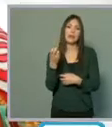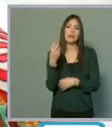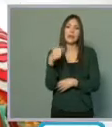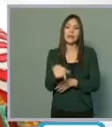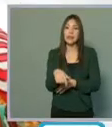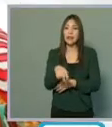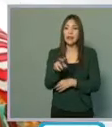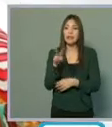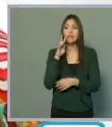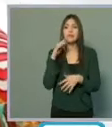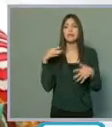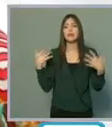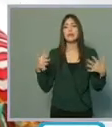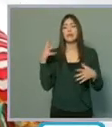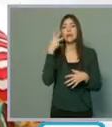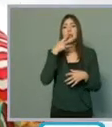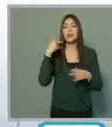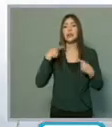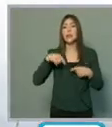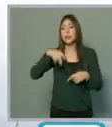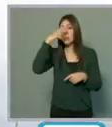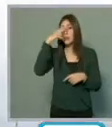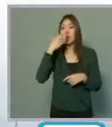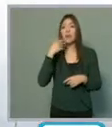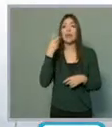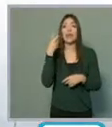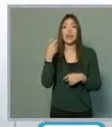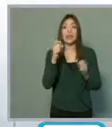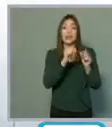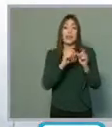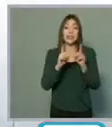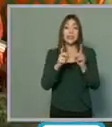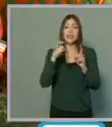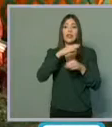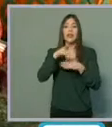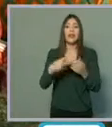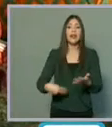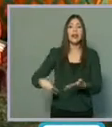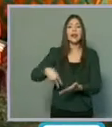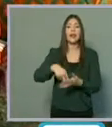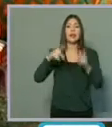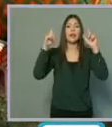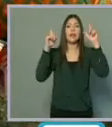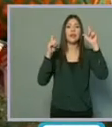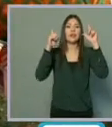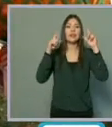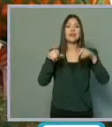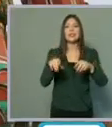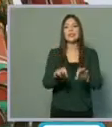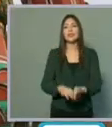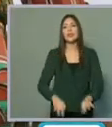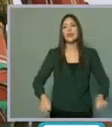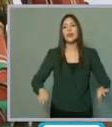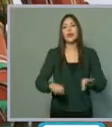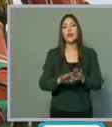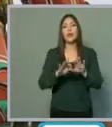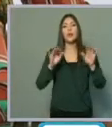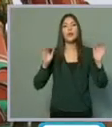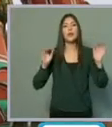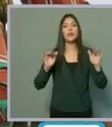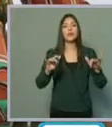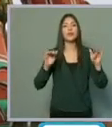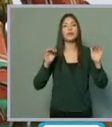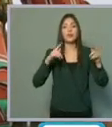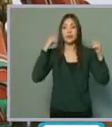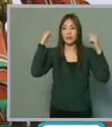tenemos y todos los que van para allá, los turistas, es la postal que hemos estado viendo últimamente. Casi símbolo, ¿no? Sí. Símbolo turístico, Sí. pero